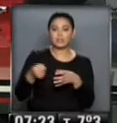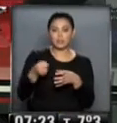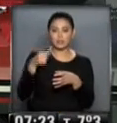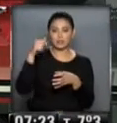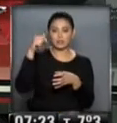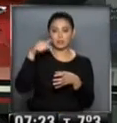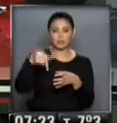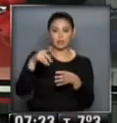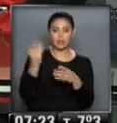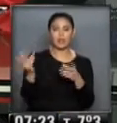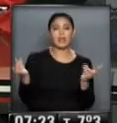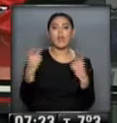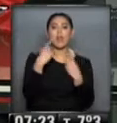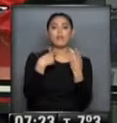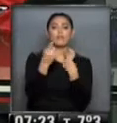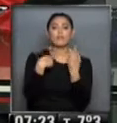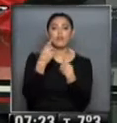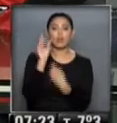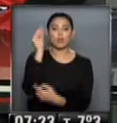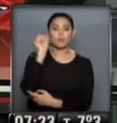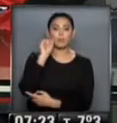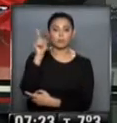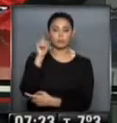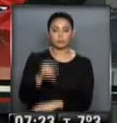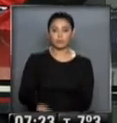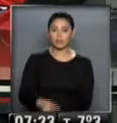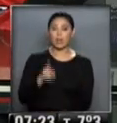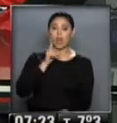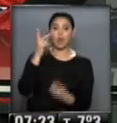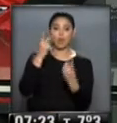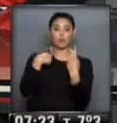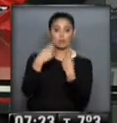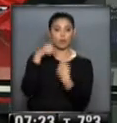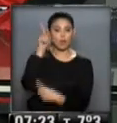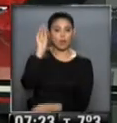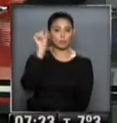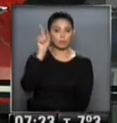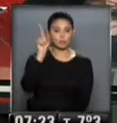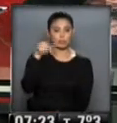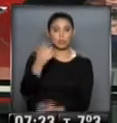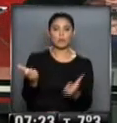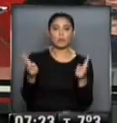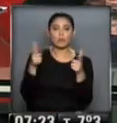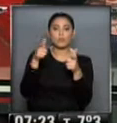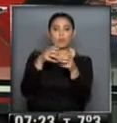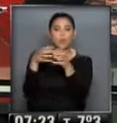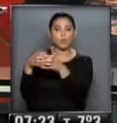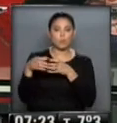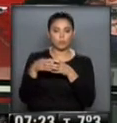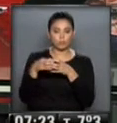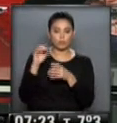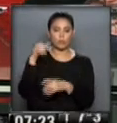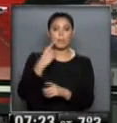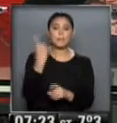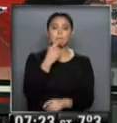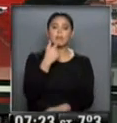que participa del Foro de San Pablo. El Foro de San Pablo, que reúne a los partidos progresistas y socialistas de la región, en un principio el exgobernador